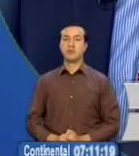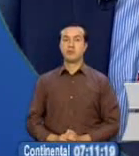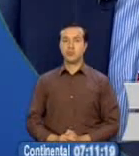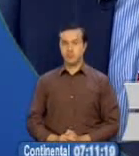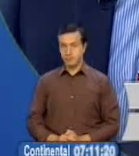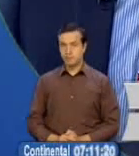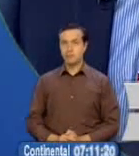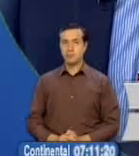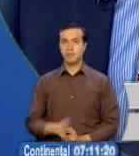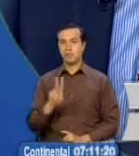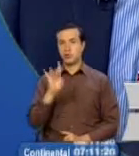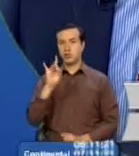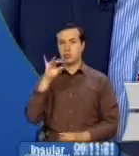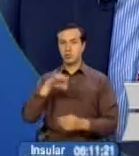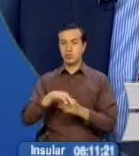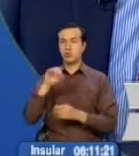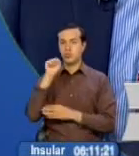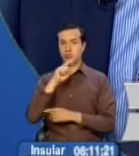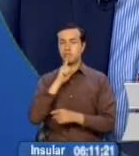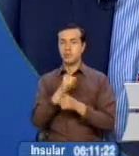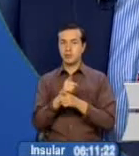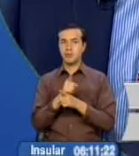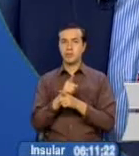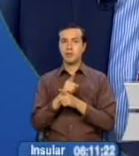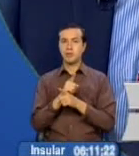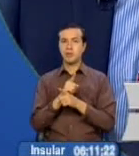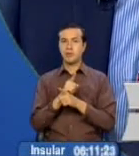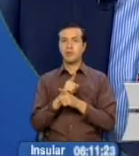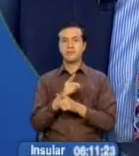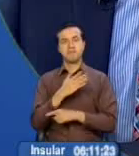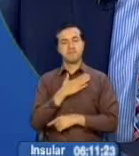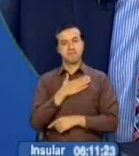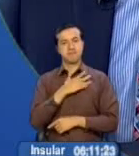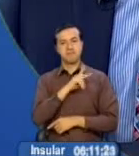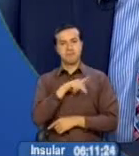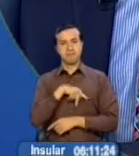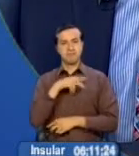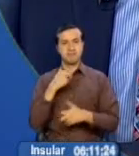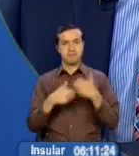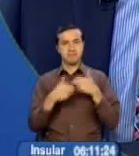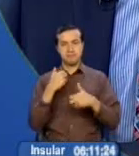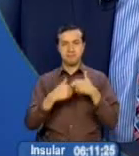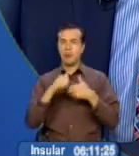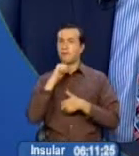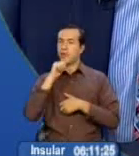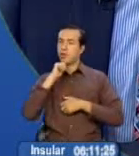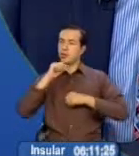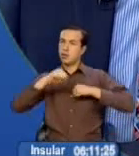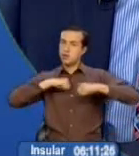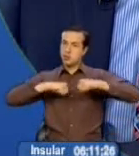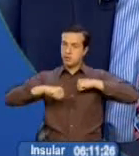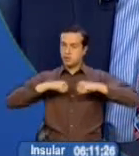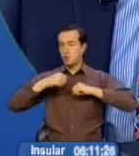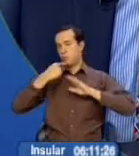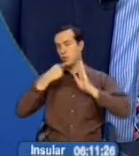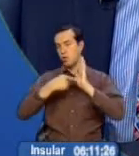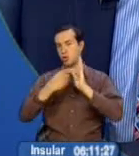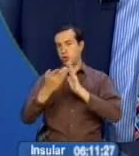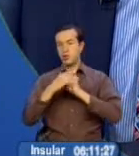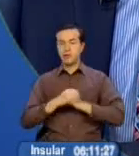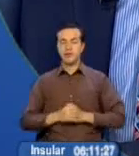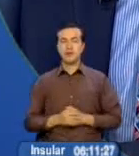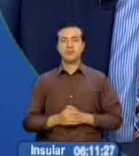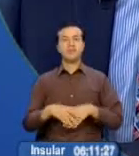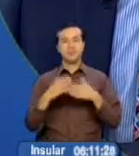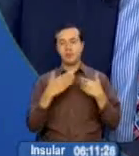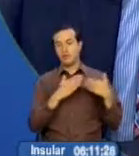A ver, el 28 son las elecciones, claro. Aquí el problema, a mi manera de ver, es un problema de gestión. ¿A qué me refiero? Lo que